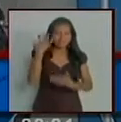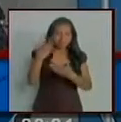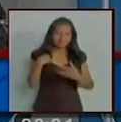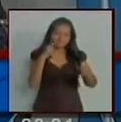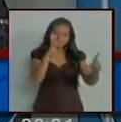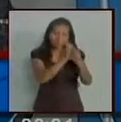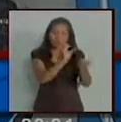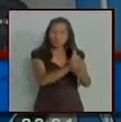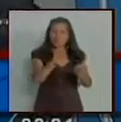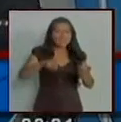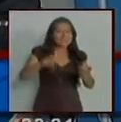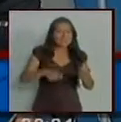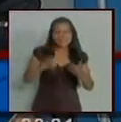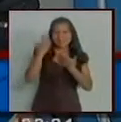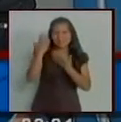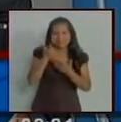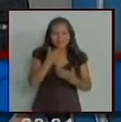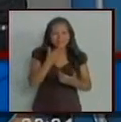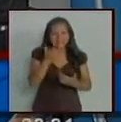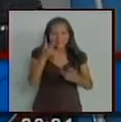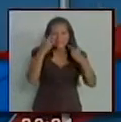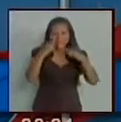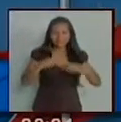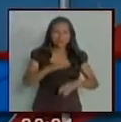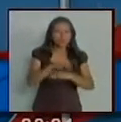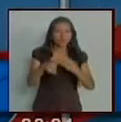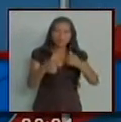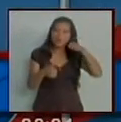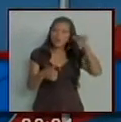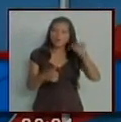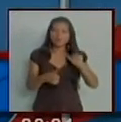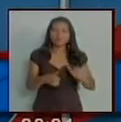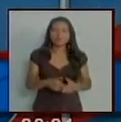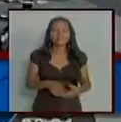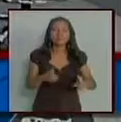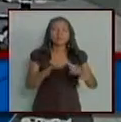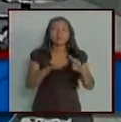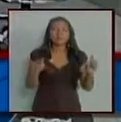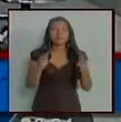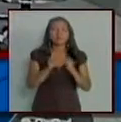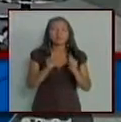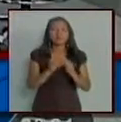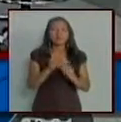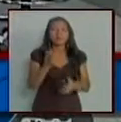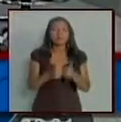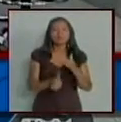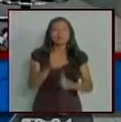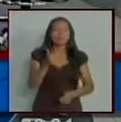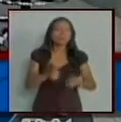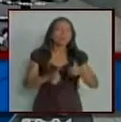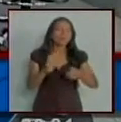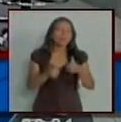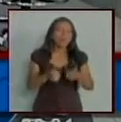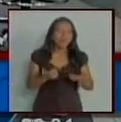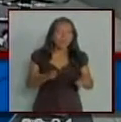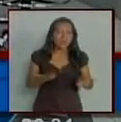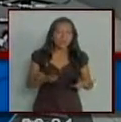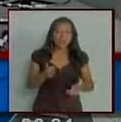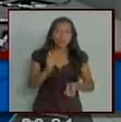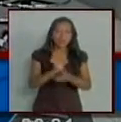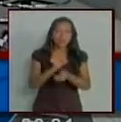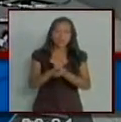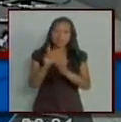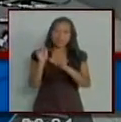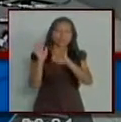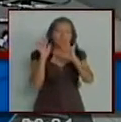hacer cita, por favor, y me hace todos los estudios que necesito. ¿Cuáles son los tipos de problemas más comunes con los que la gente llega a